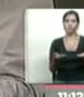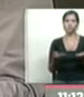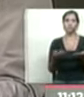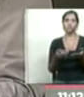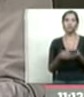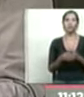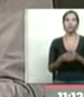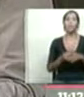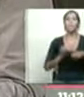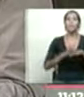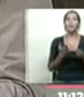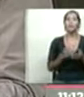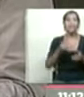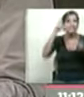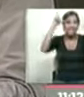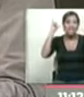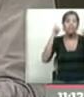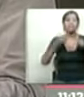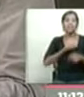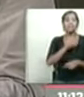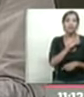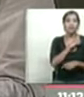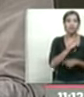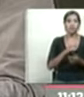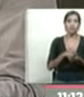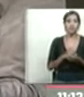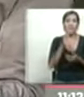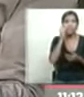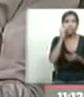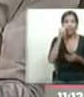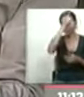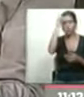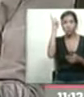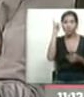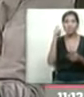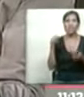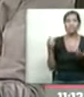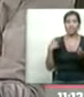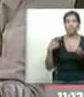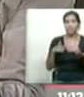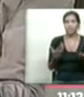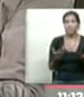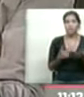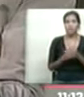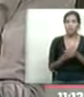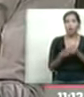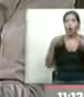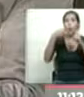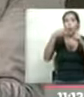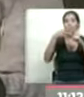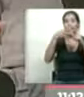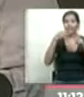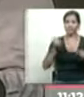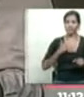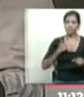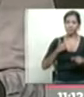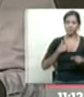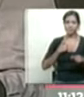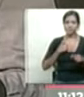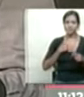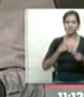Por eso es que Ledesma está en España. El papá de Leopoldo López, que tenía burdeles aquí en Chacao, está...